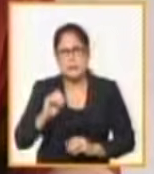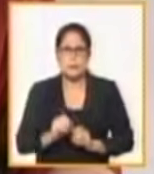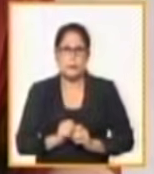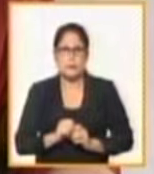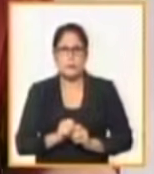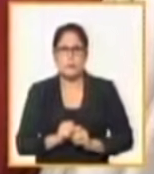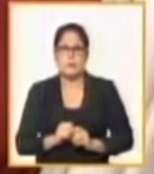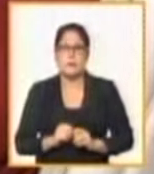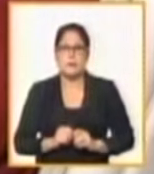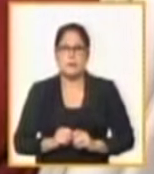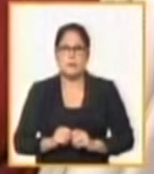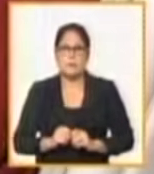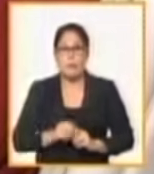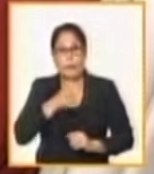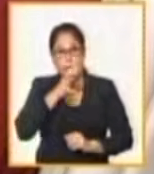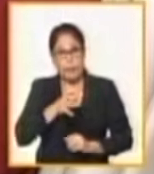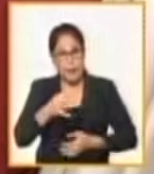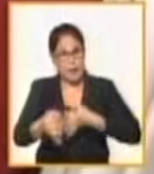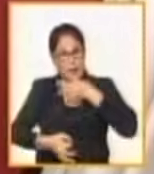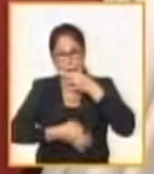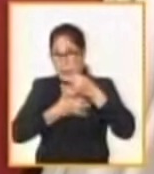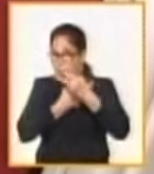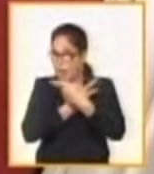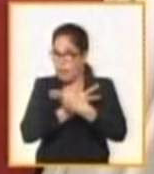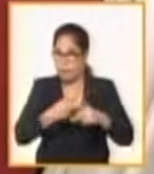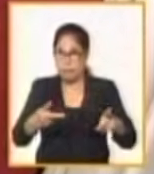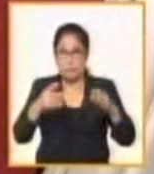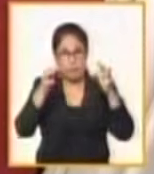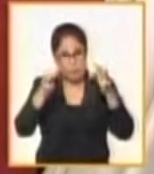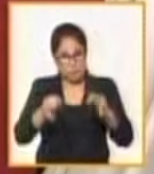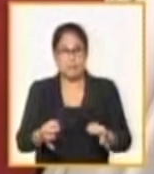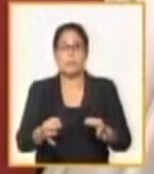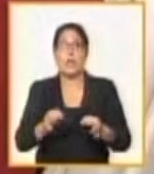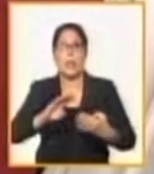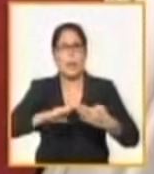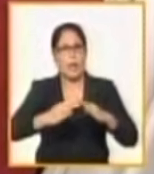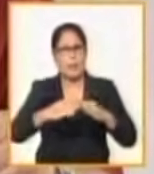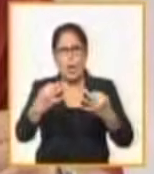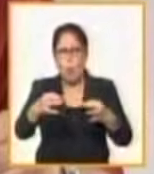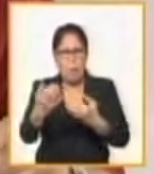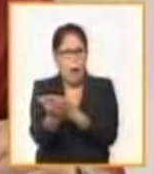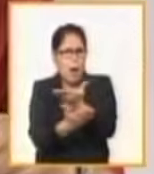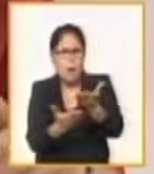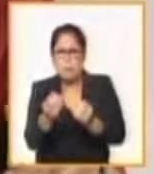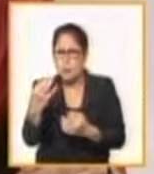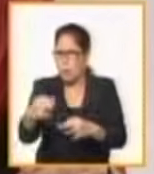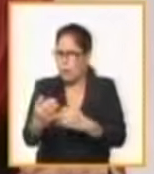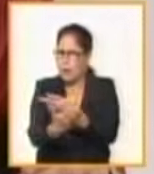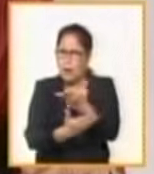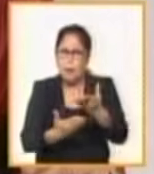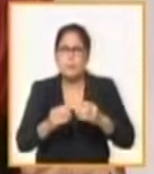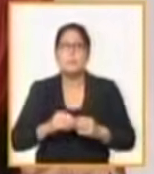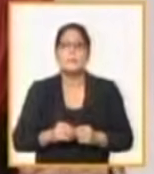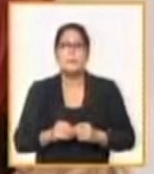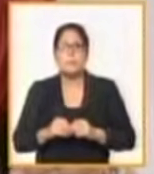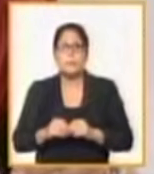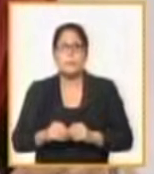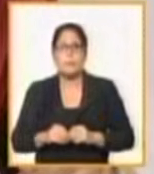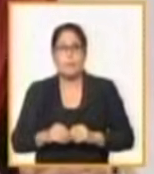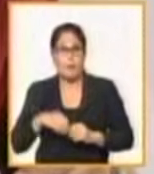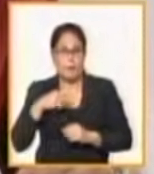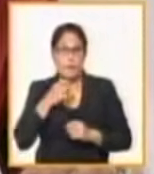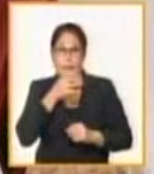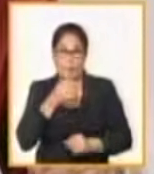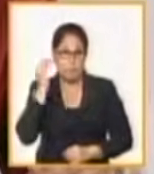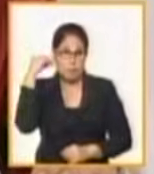tanto. Hablaba con una seguridad y debatía con figuras ya prominentes de la cultura cubana, que